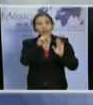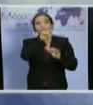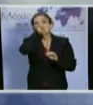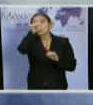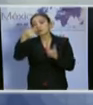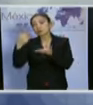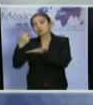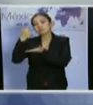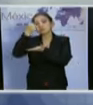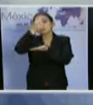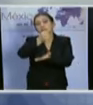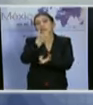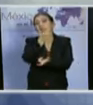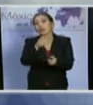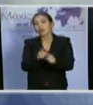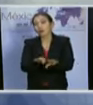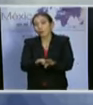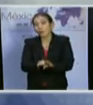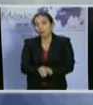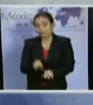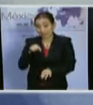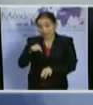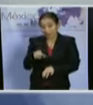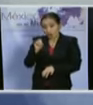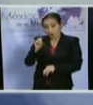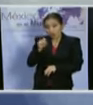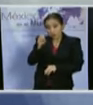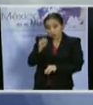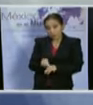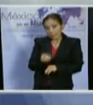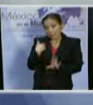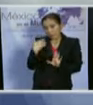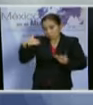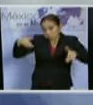su apoyo presupuestario? Desde Oxfam estamos planteando